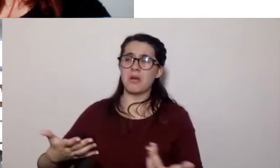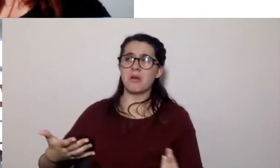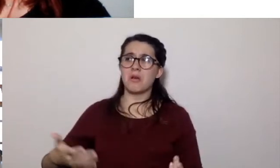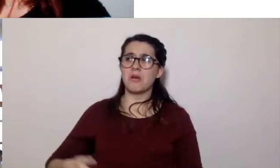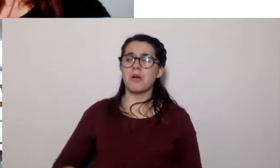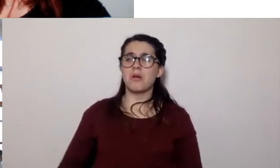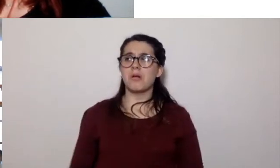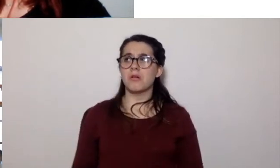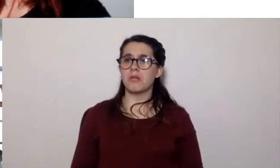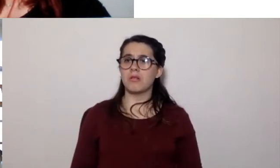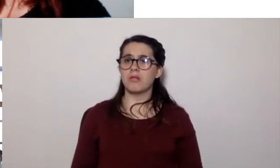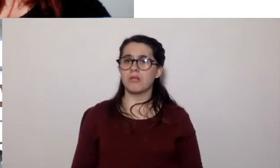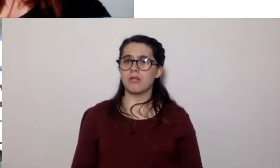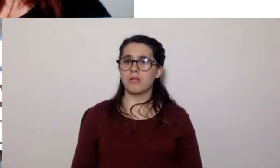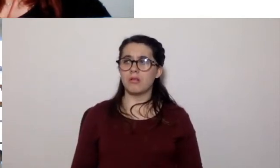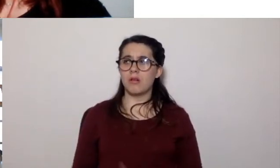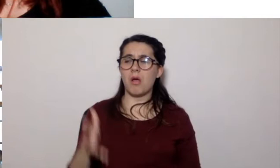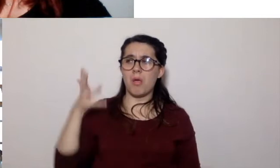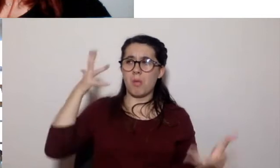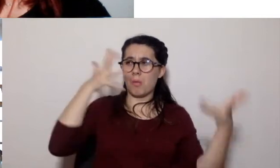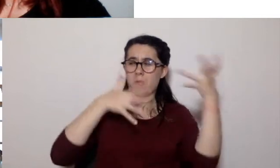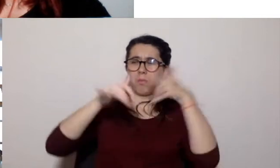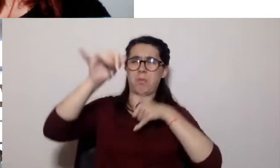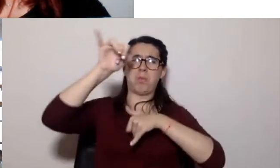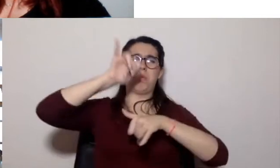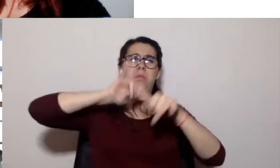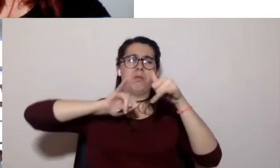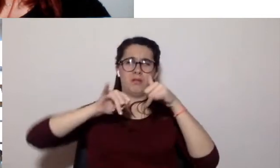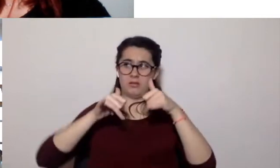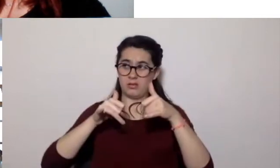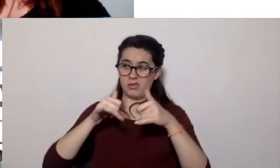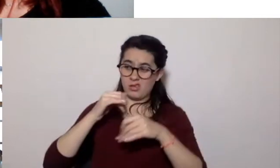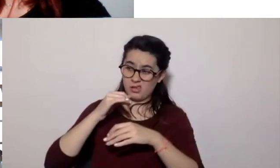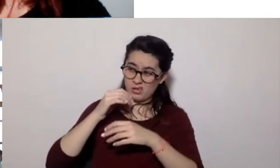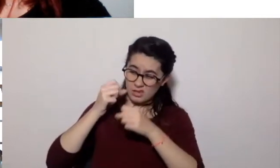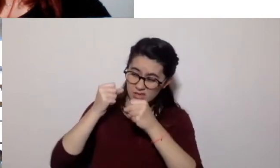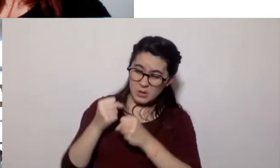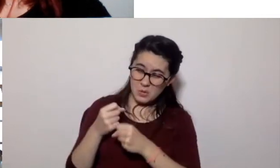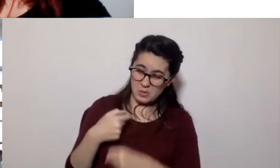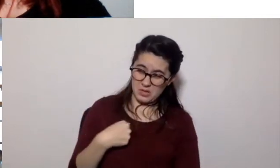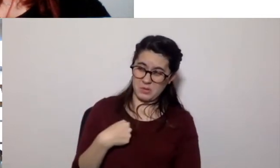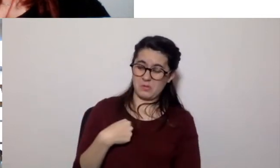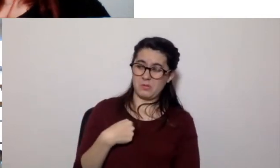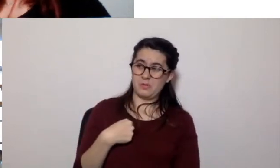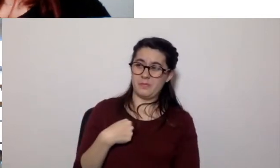como bulto de borracha. ¿Tengo toda la información para confirmar eso, ¿no?